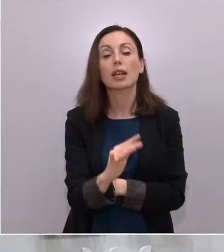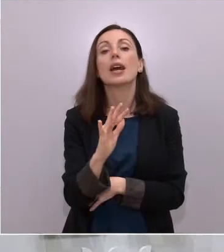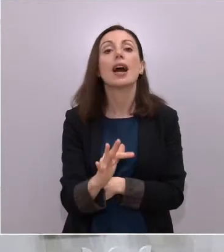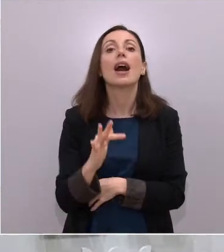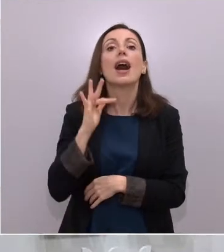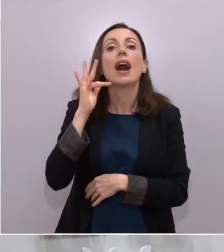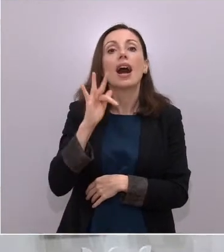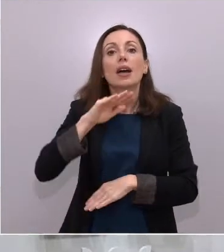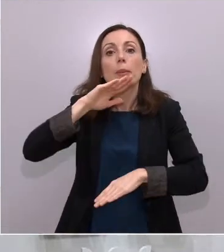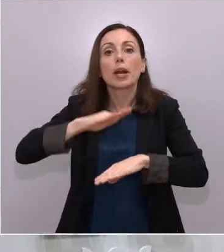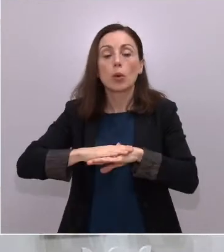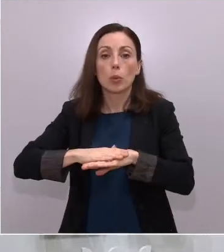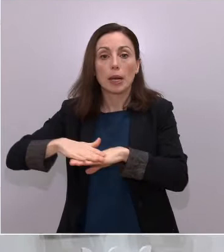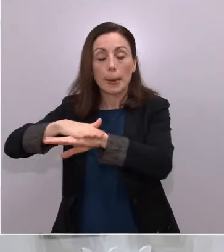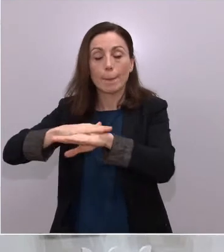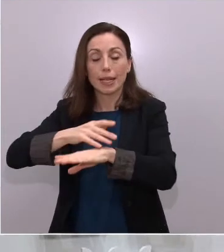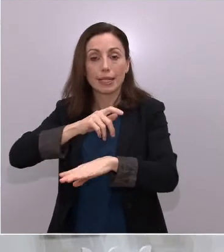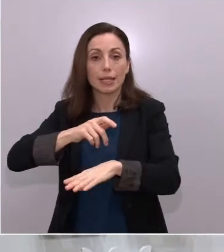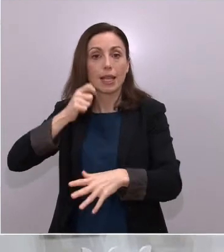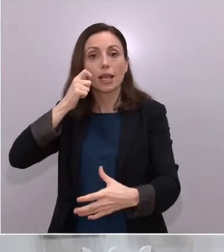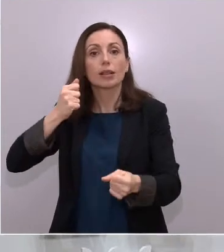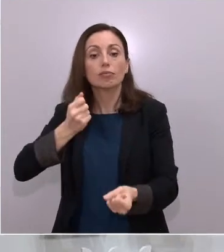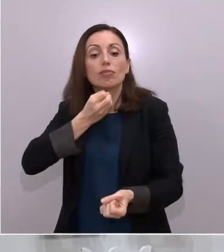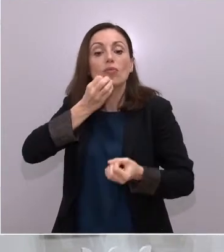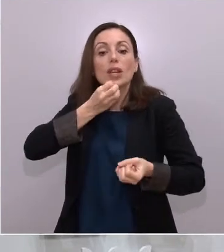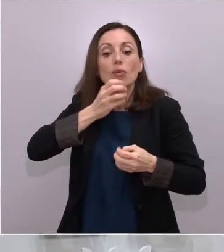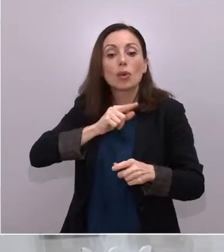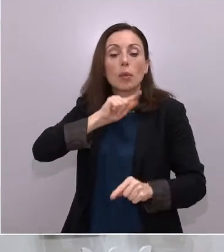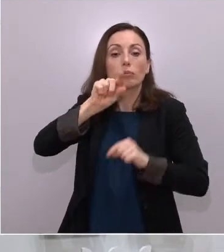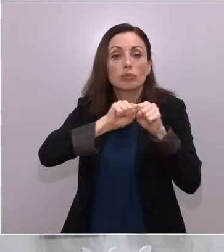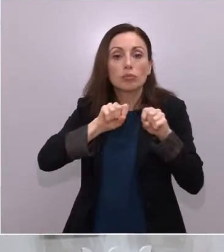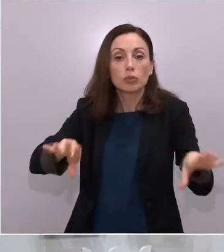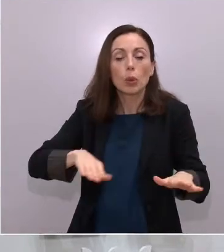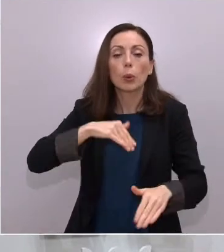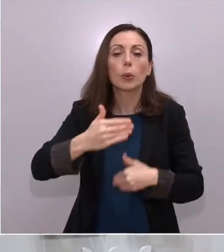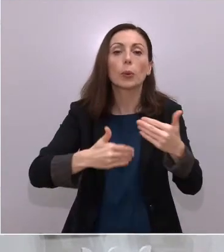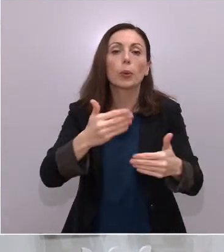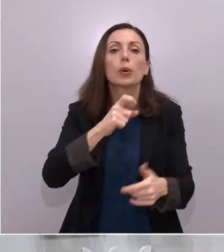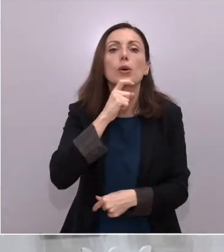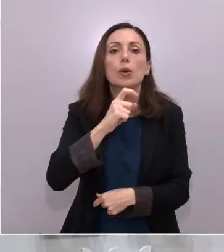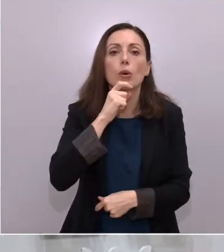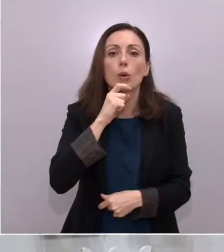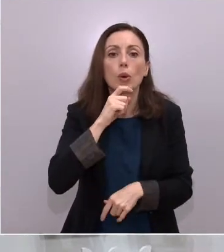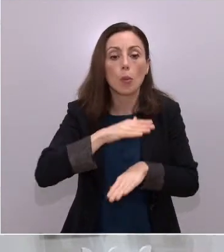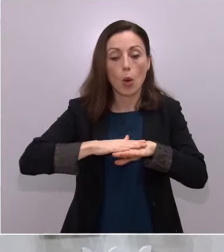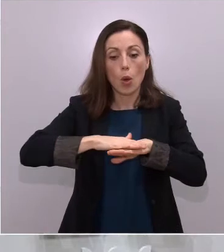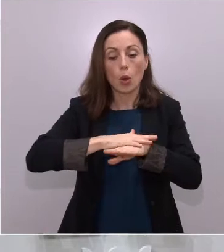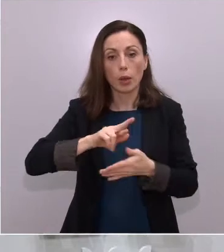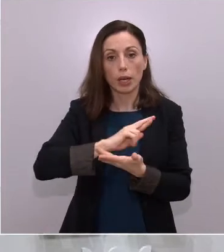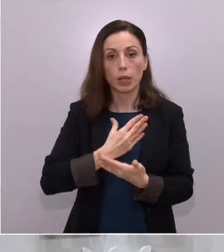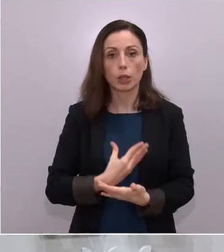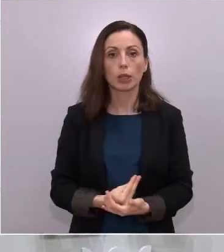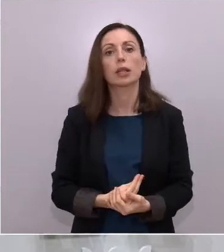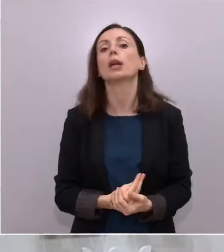directrices que marca el Ministerio de Sanidad informan del desarrollo de la pandemia. El posicionamiento del Gobierno de la región